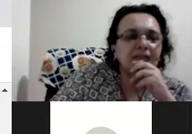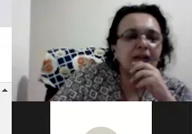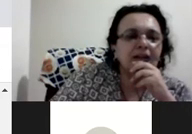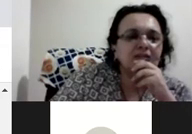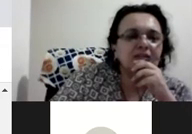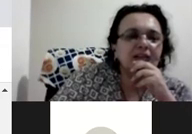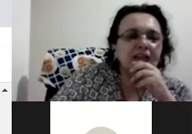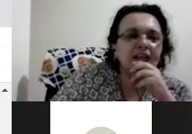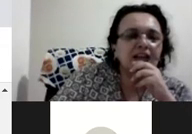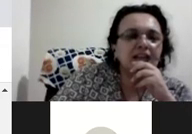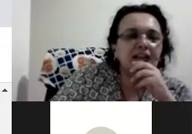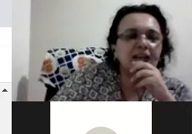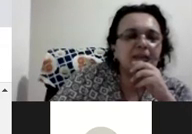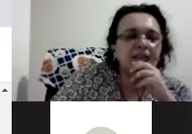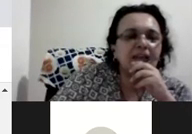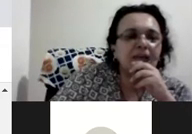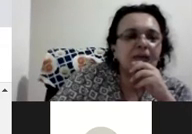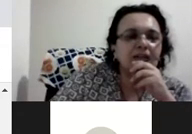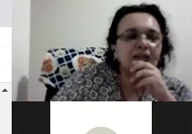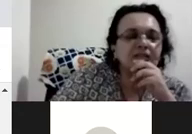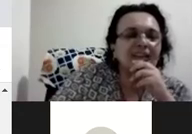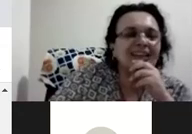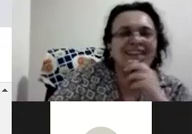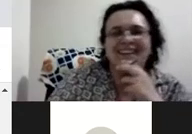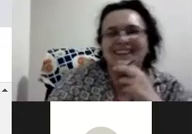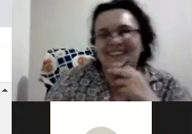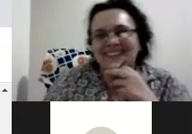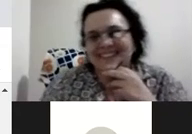mitad de todas las otras y la quinta la mitad de las cuartas.